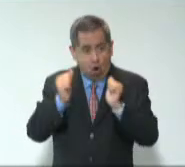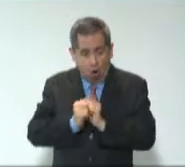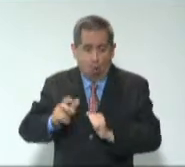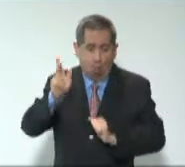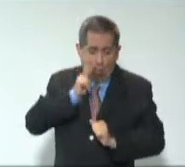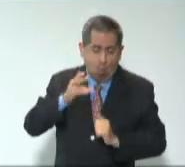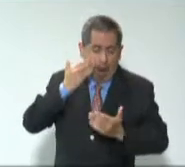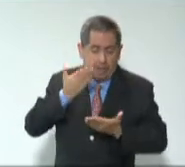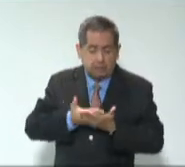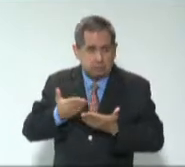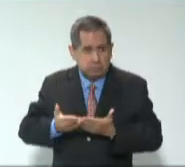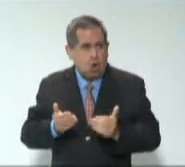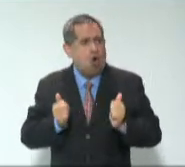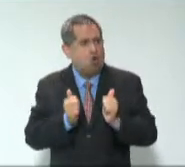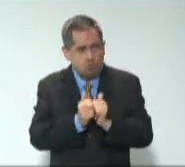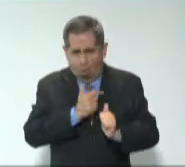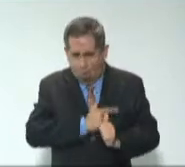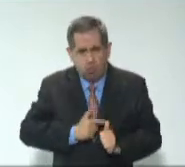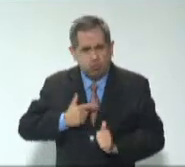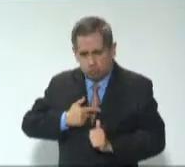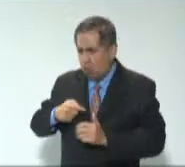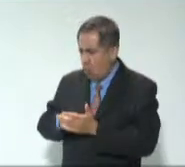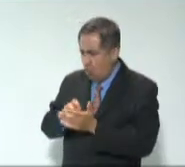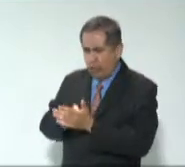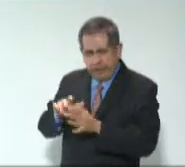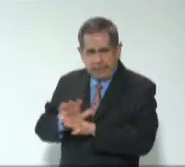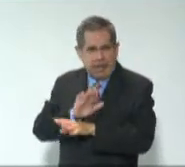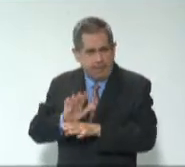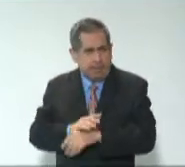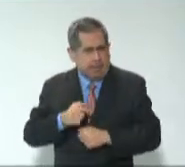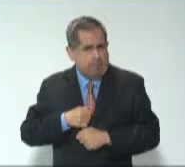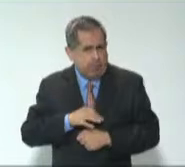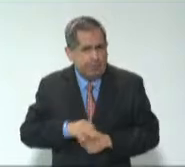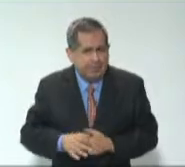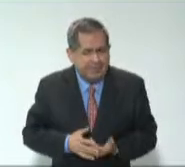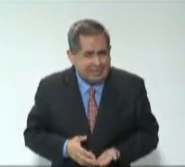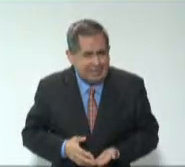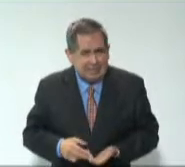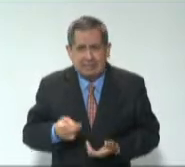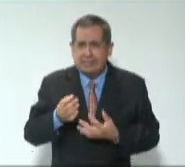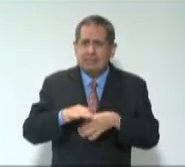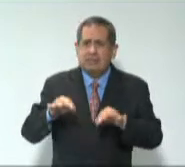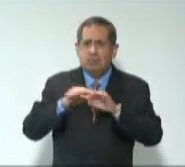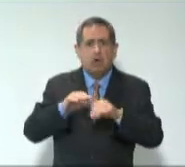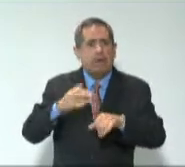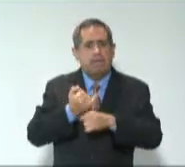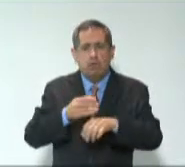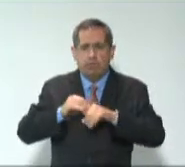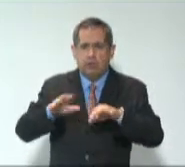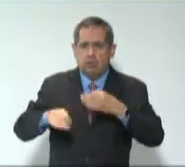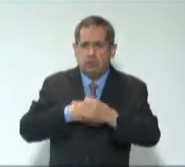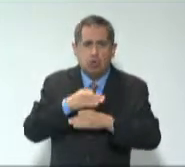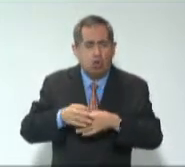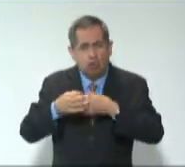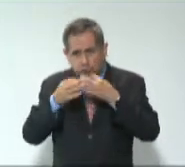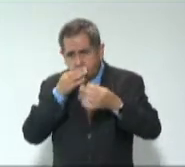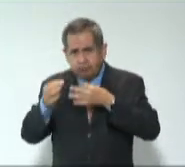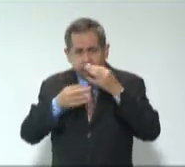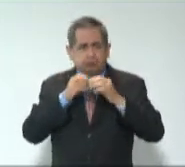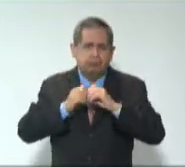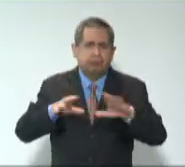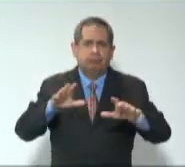evidencia con mucho gusto lo corregimos Entonces es muy importante que nos adueñamos todas y todos de la